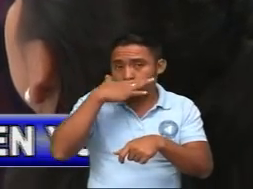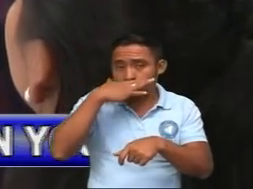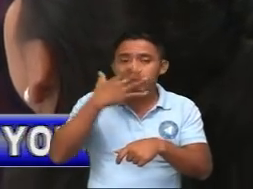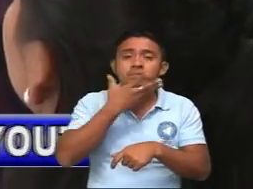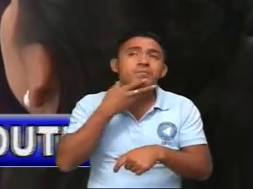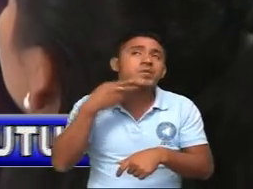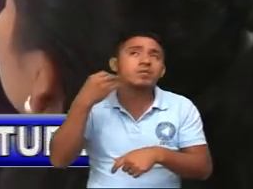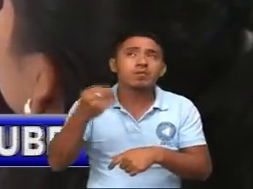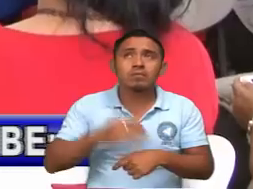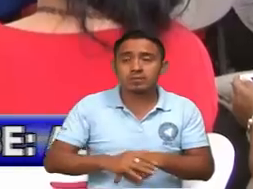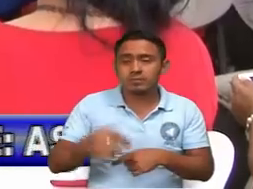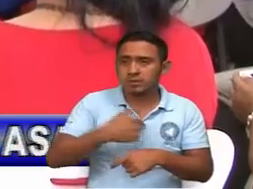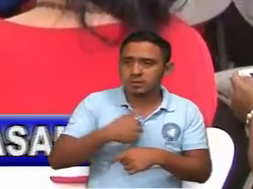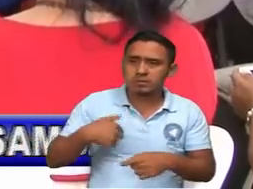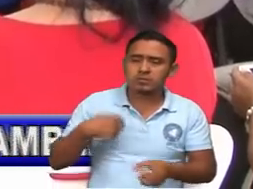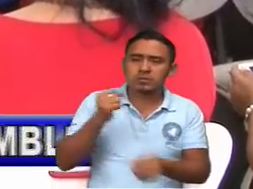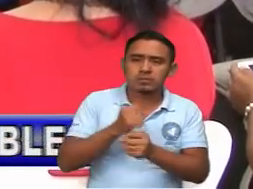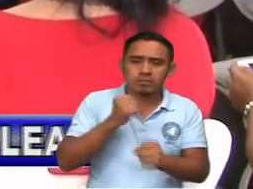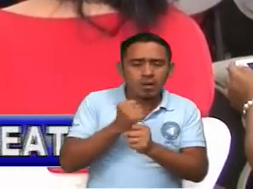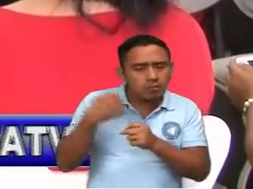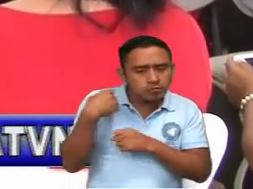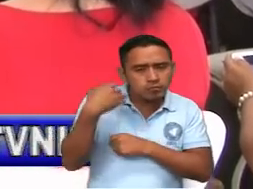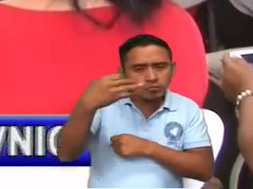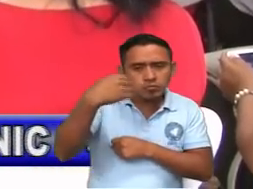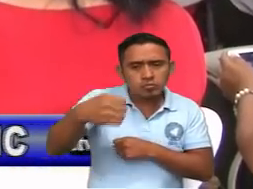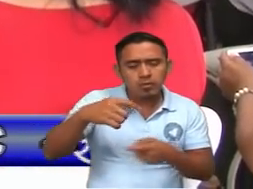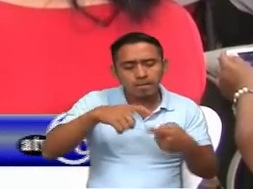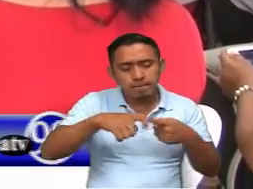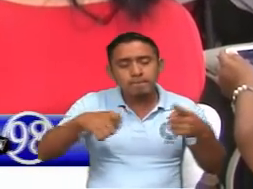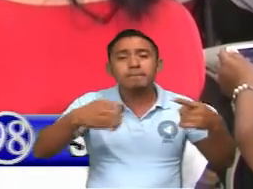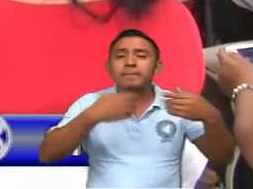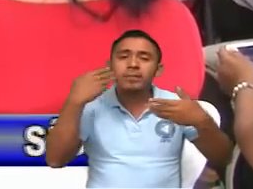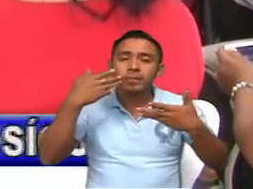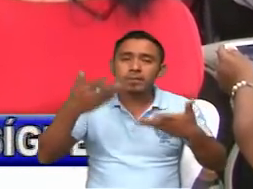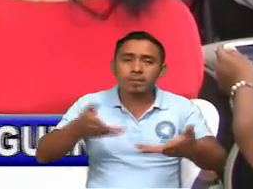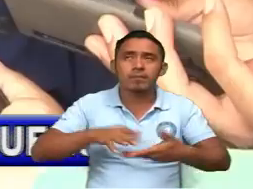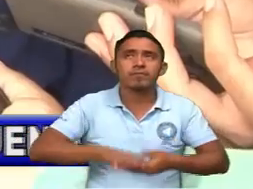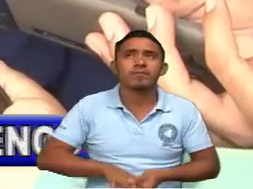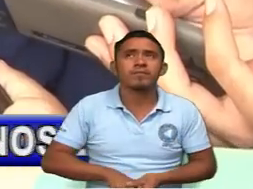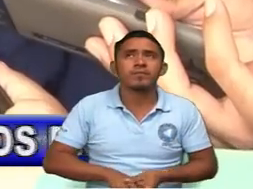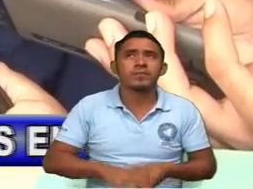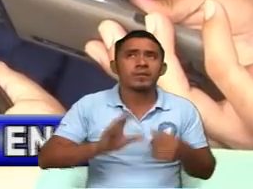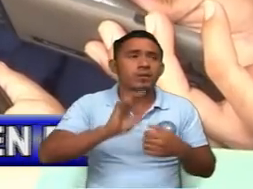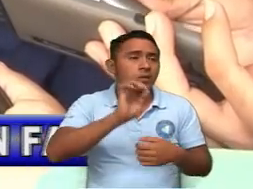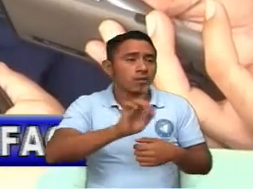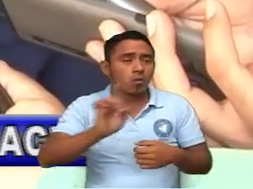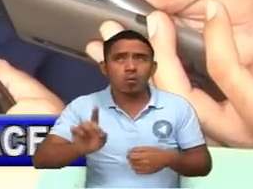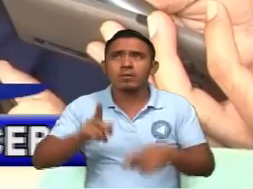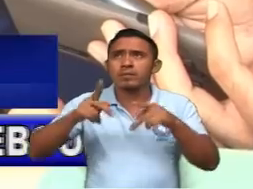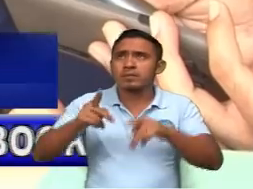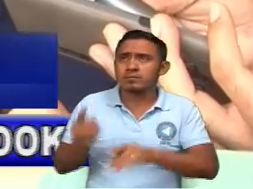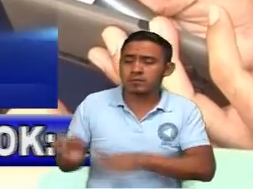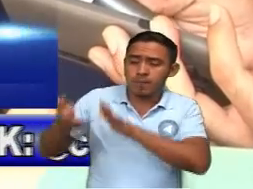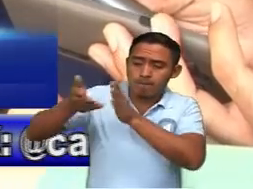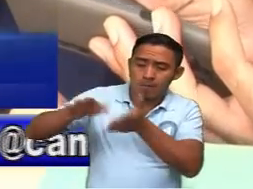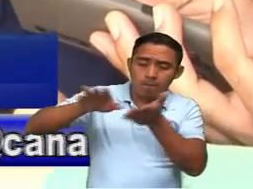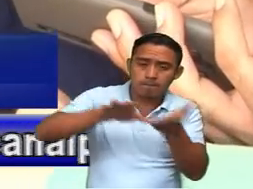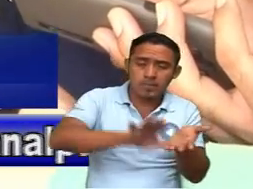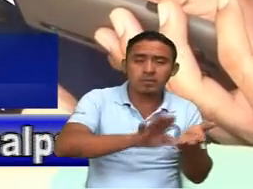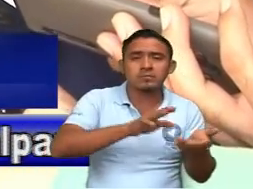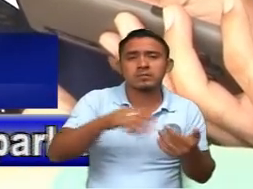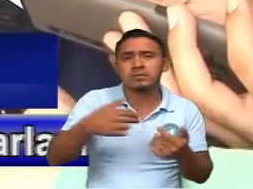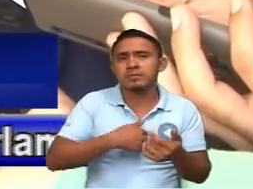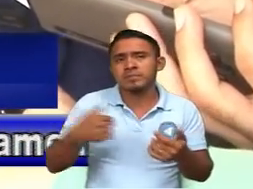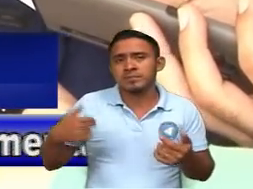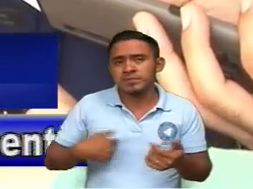se trazaron líneas de trabajo a desarrollar durante el mes de mayo. Cada uno de nuestros héroes y mártires nos acompañan en cada